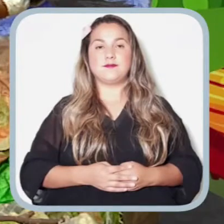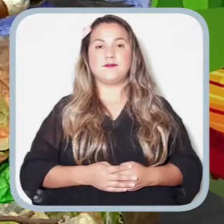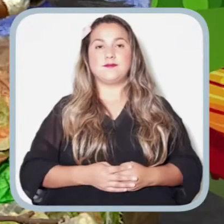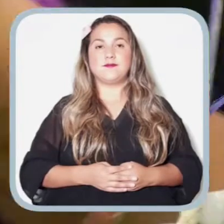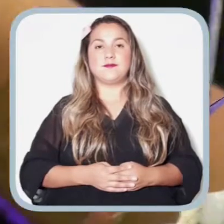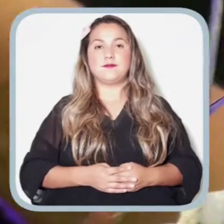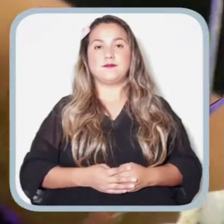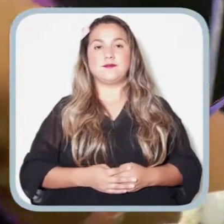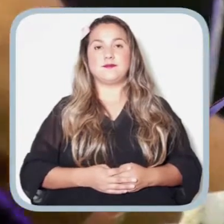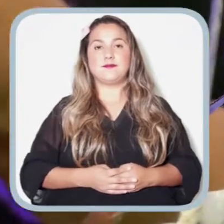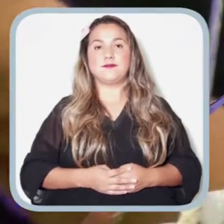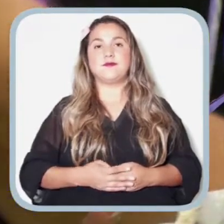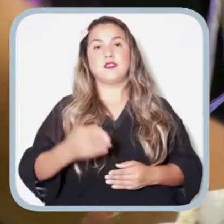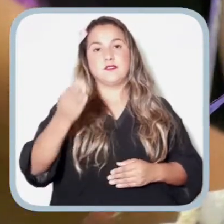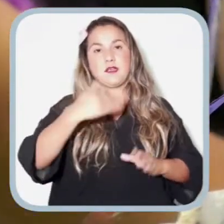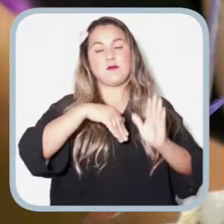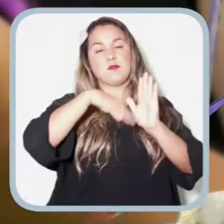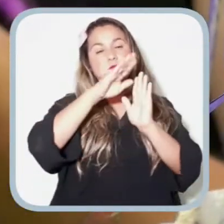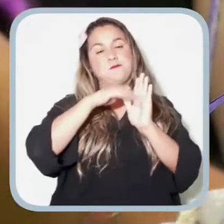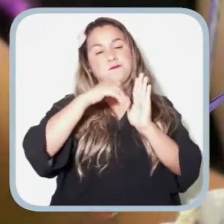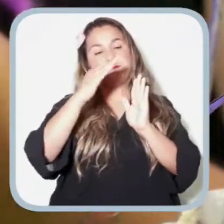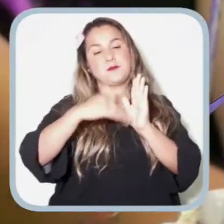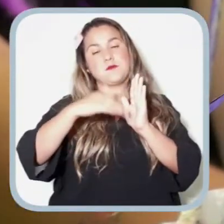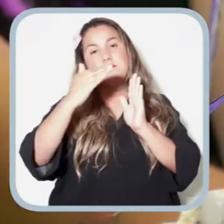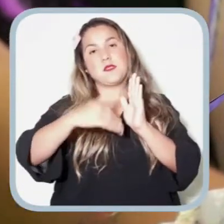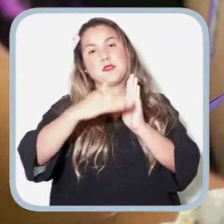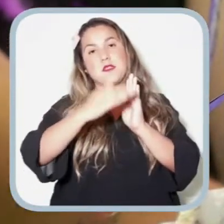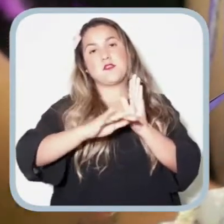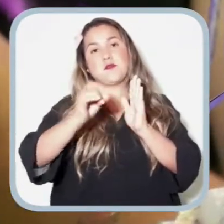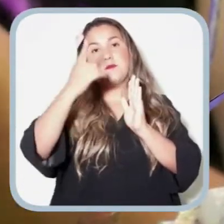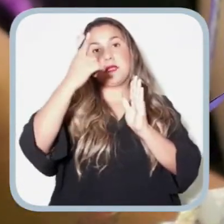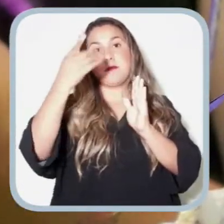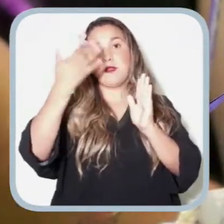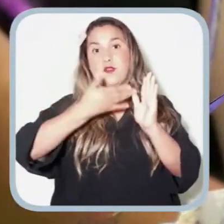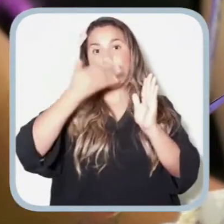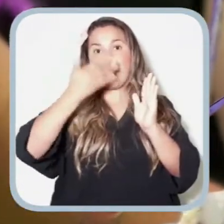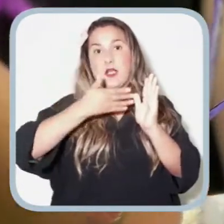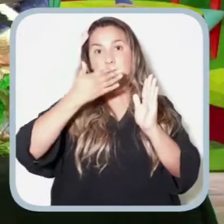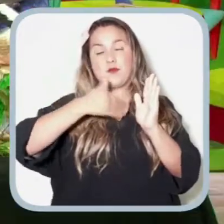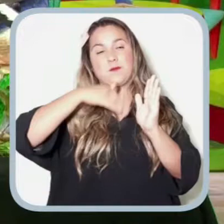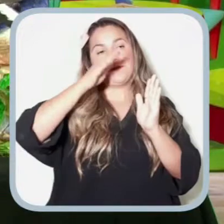vamos pintando primero con el color negro cierto